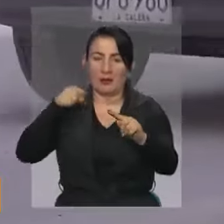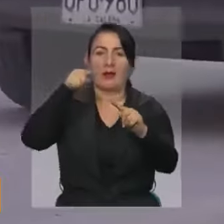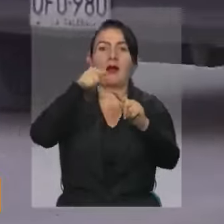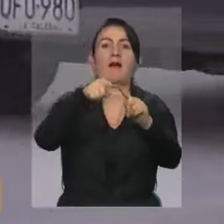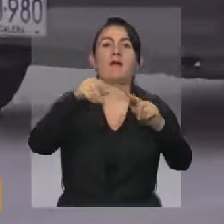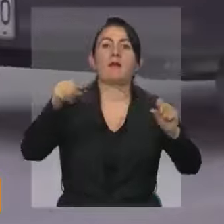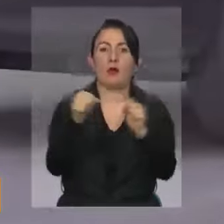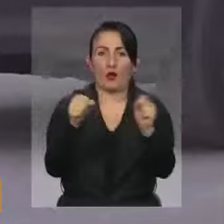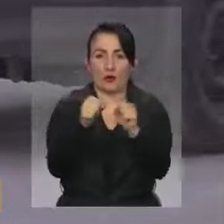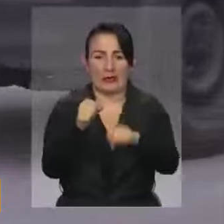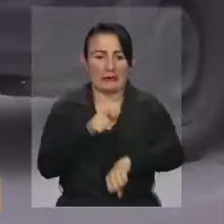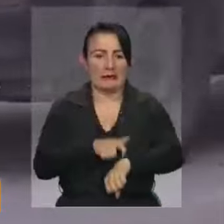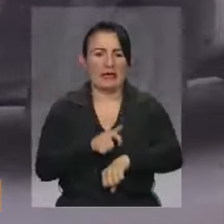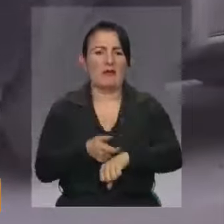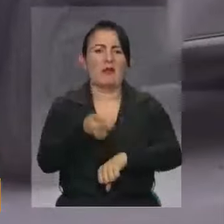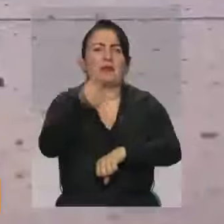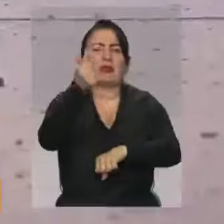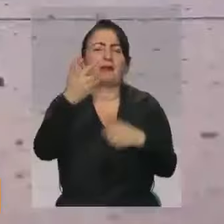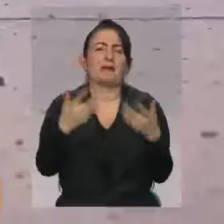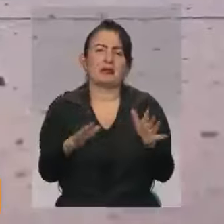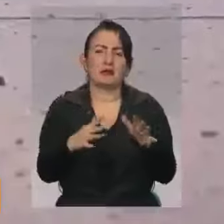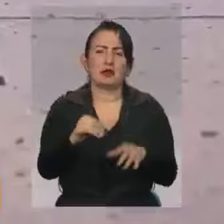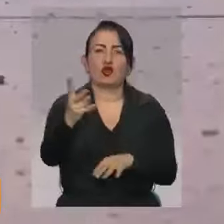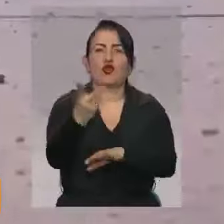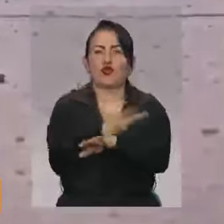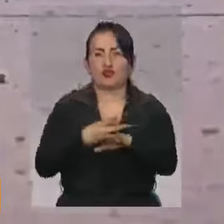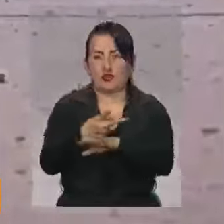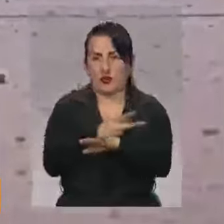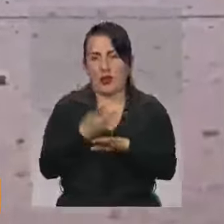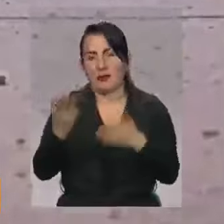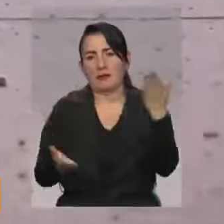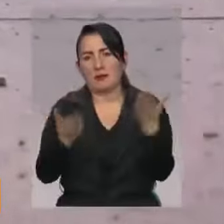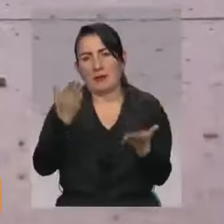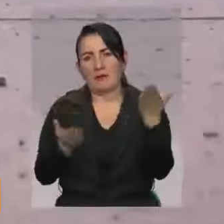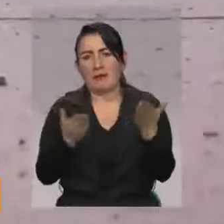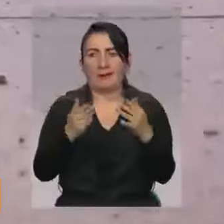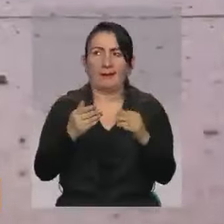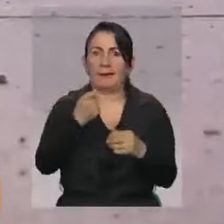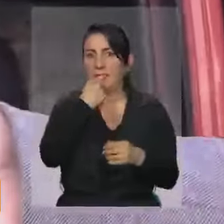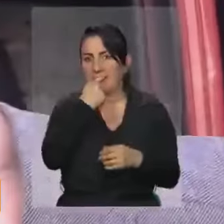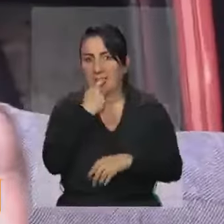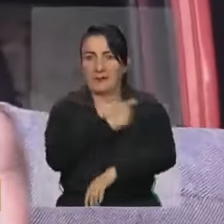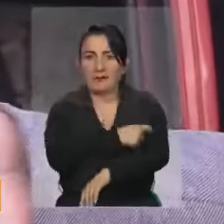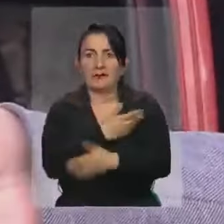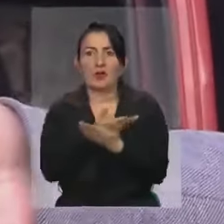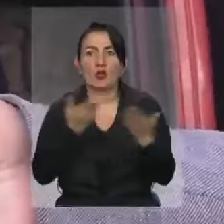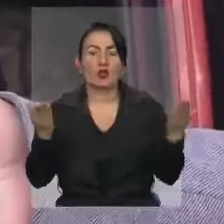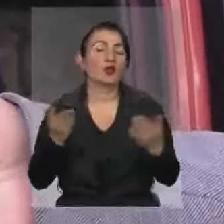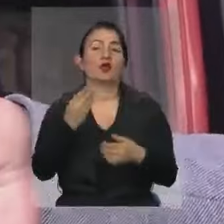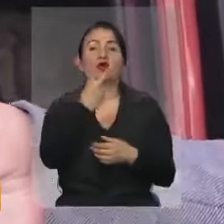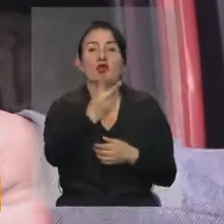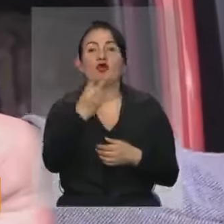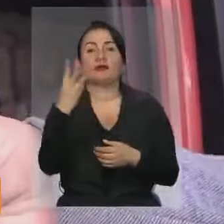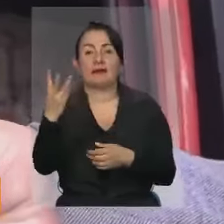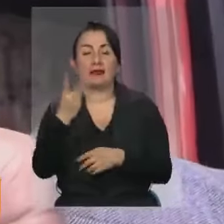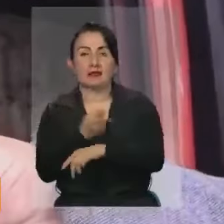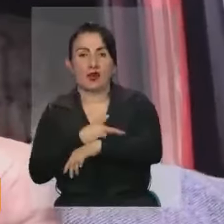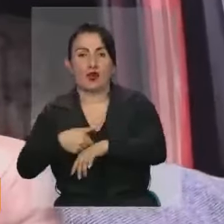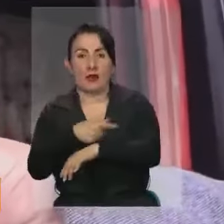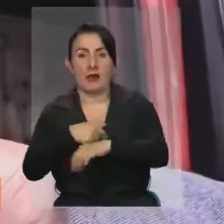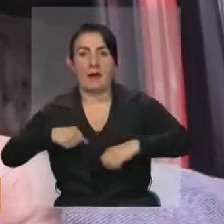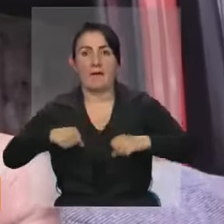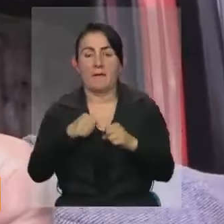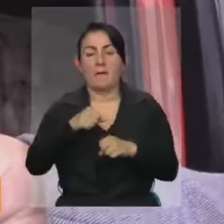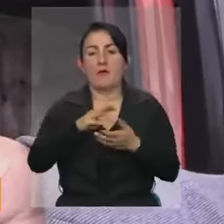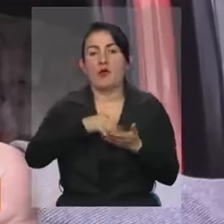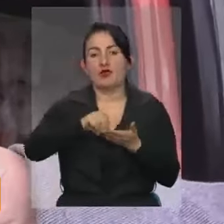desplazamientos a Bogotá, tiempo que puede llegar a superar las 2 horas dependiendo el estado del tránsito. Muy fuerte, son 2-3 horas de Mosquera a